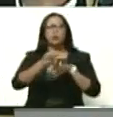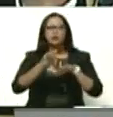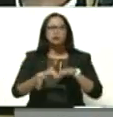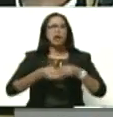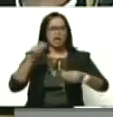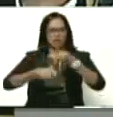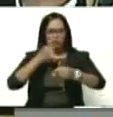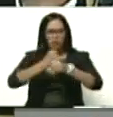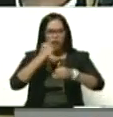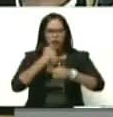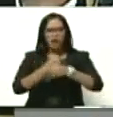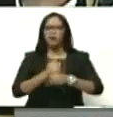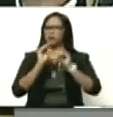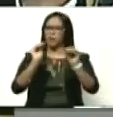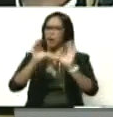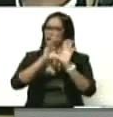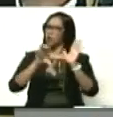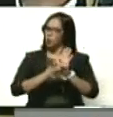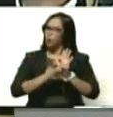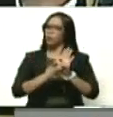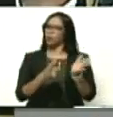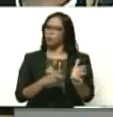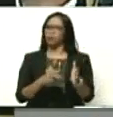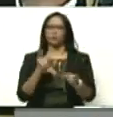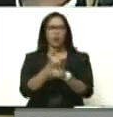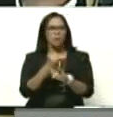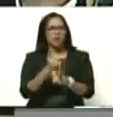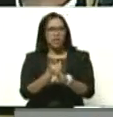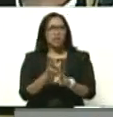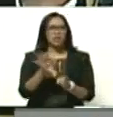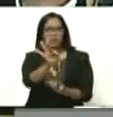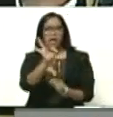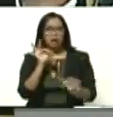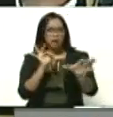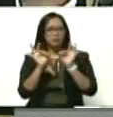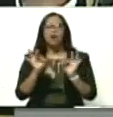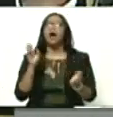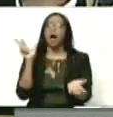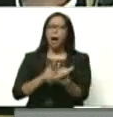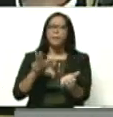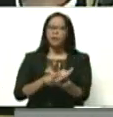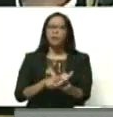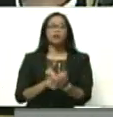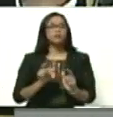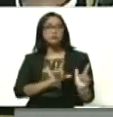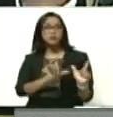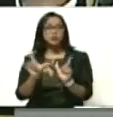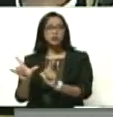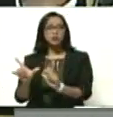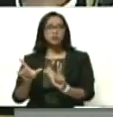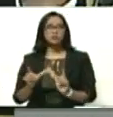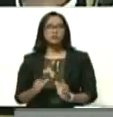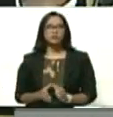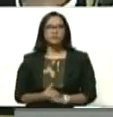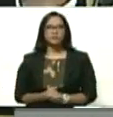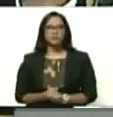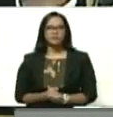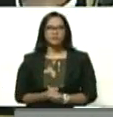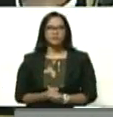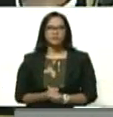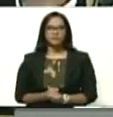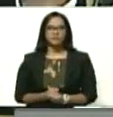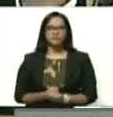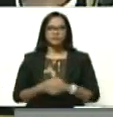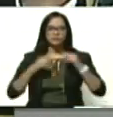llamaron a concurso y salieron unas propuestas aprobadas y listo y ya andan con mi